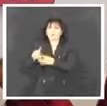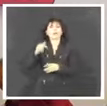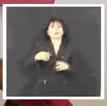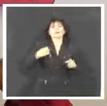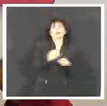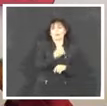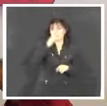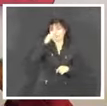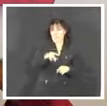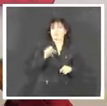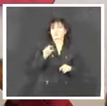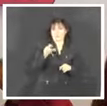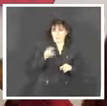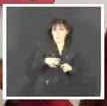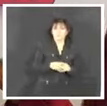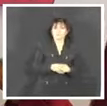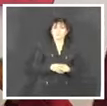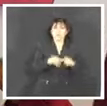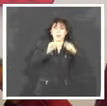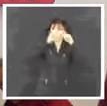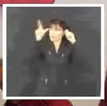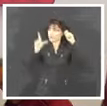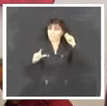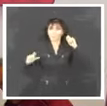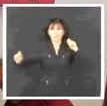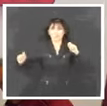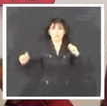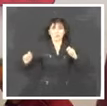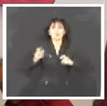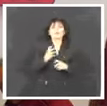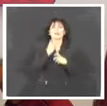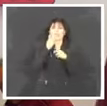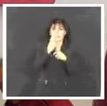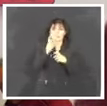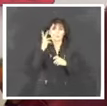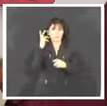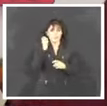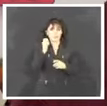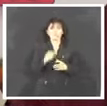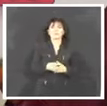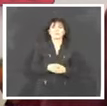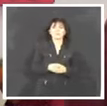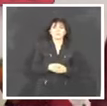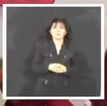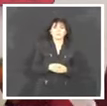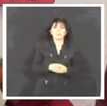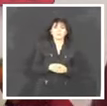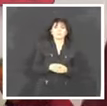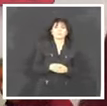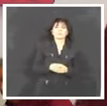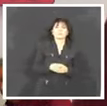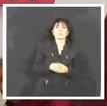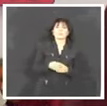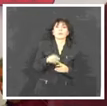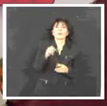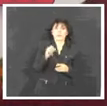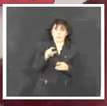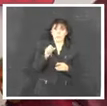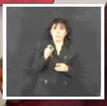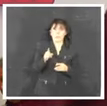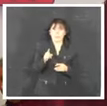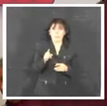México, por toda la República Mexicana y también, hay que decirlo, por nuestros paisanos que